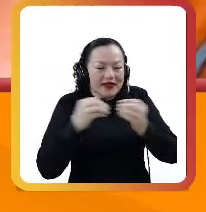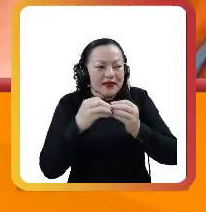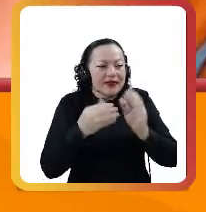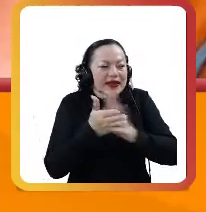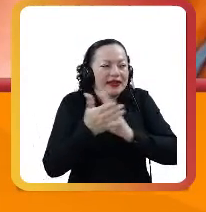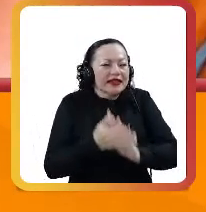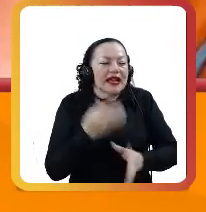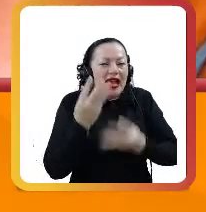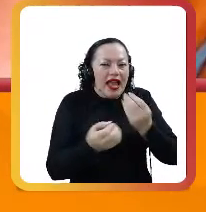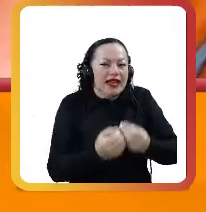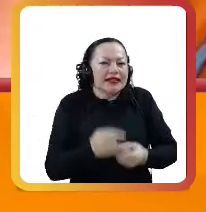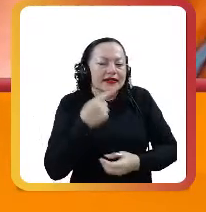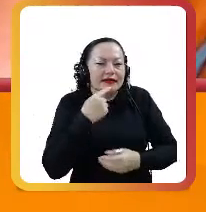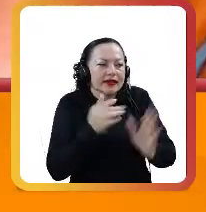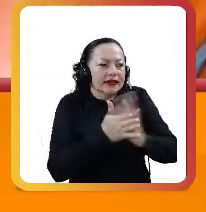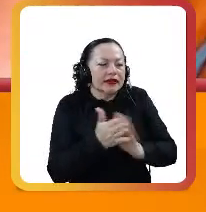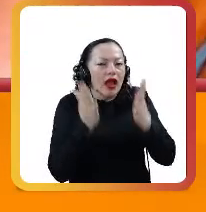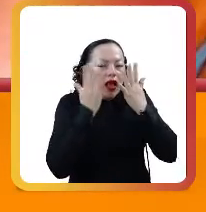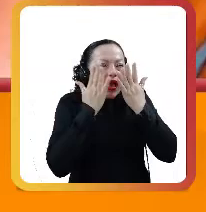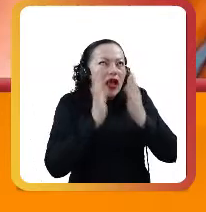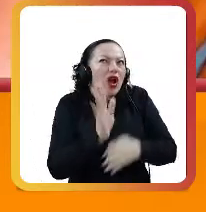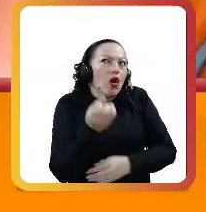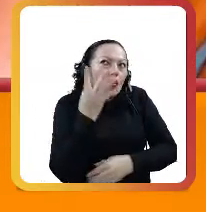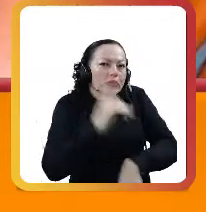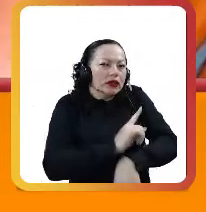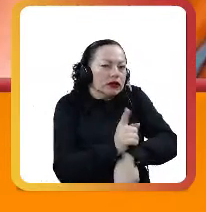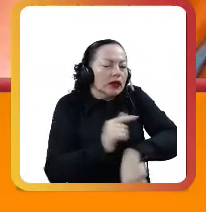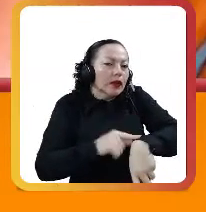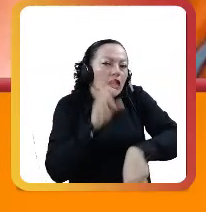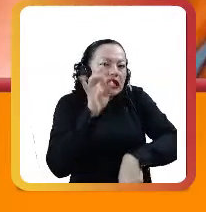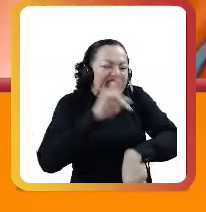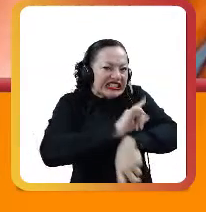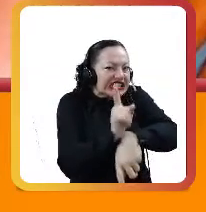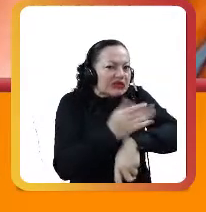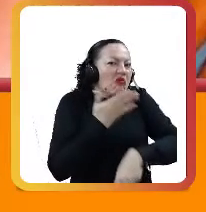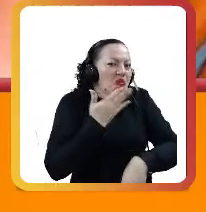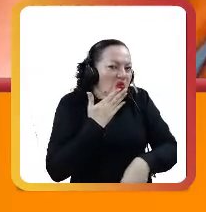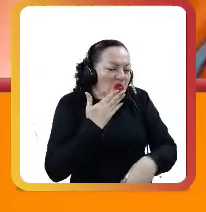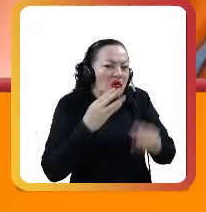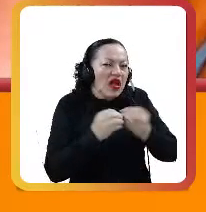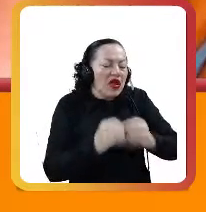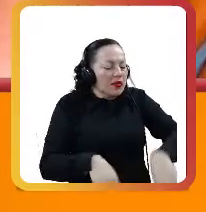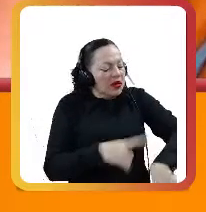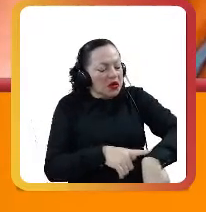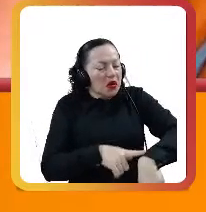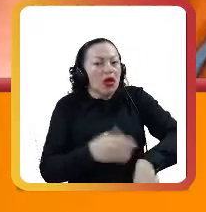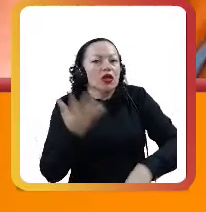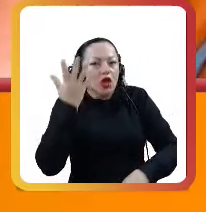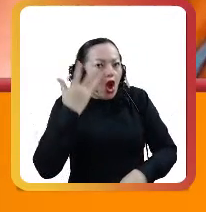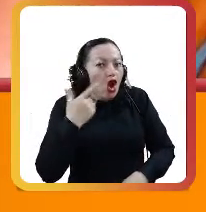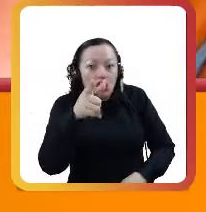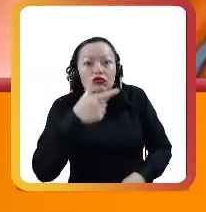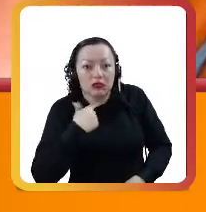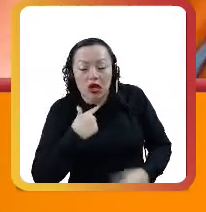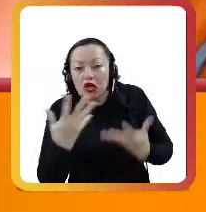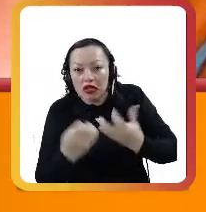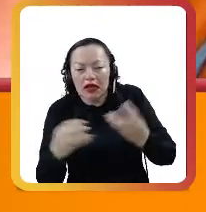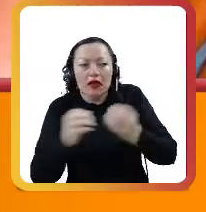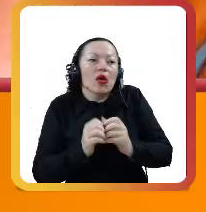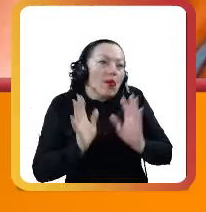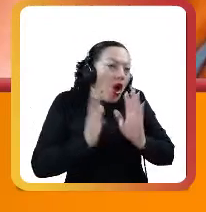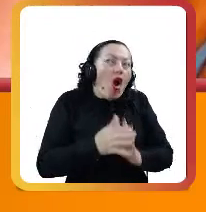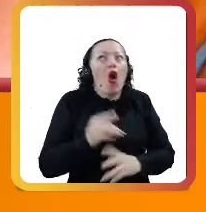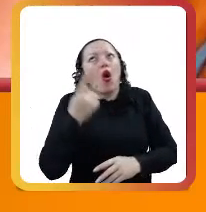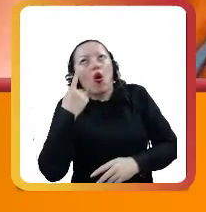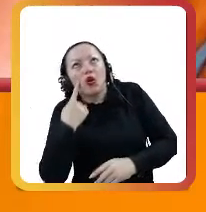nuestra carita, la dejamos actuar por 15 minutos y nos la retiramos así constantemente todos los días, o puede ser día de por medio, el